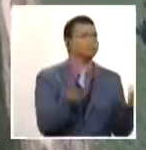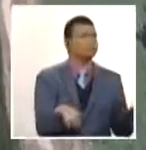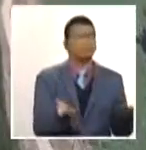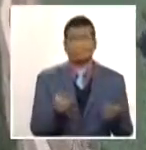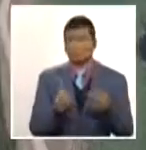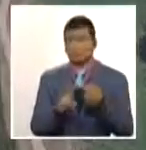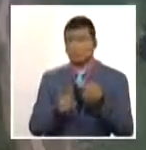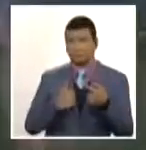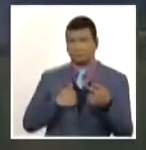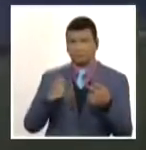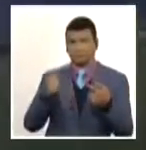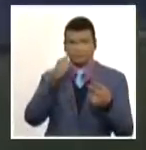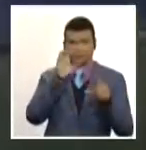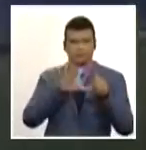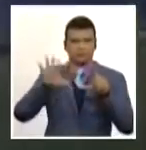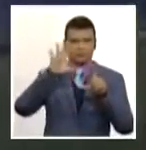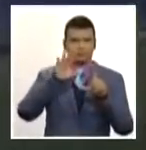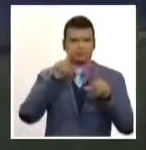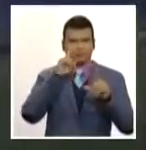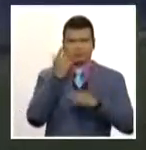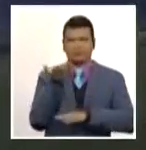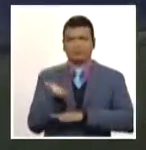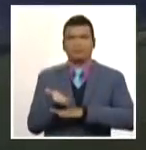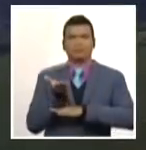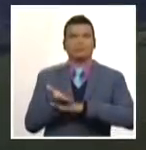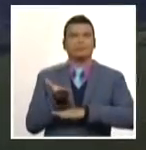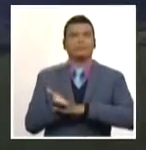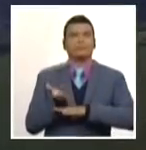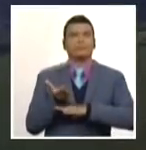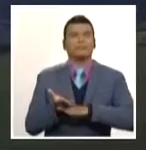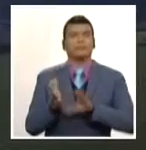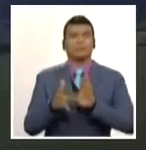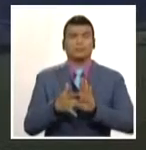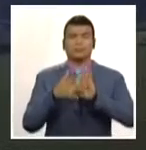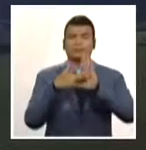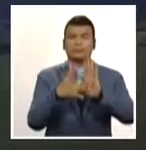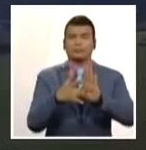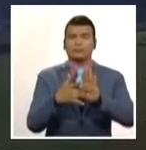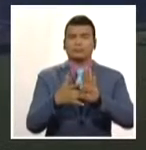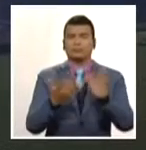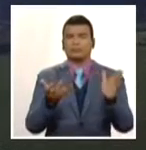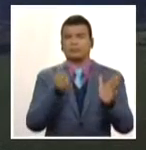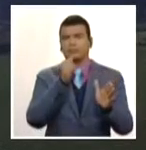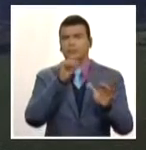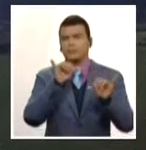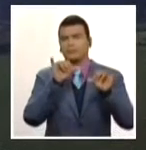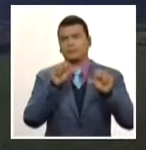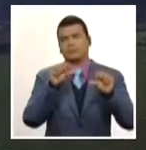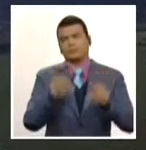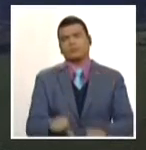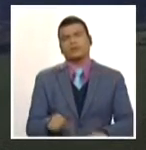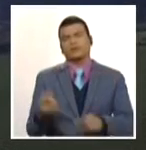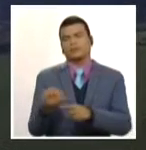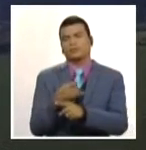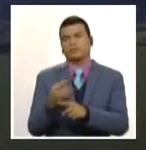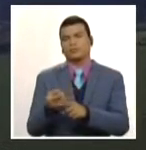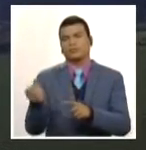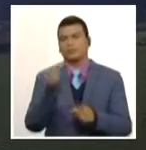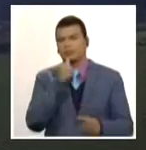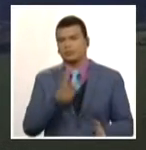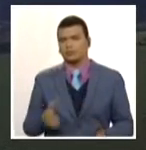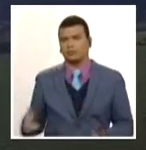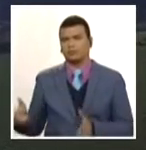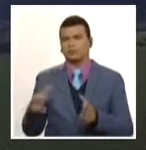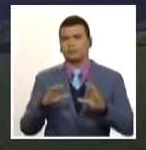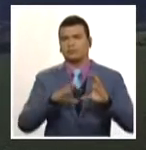aprovecho las imágenes para plantear que ahí se ve el uso inadecuado del río Cauca. Ustedes saben que hay una norma